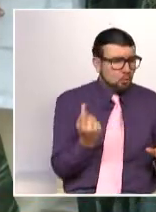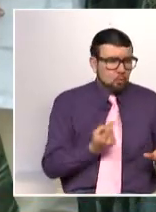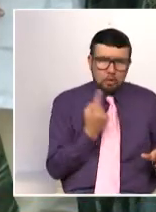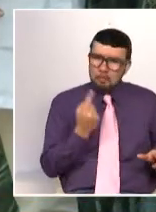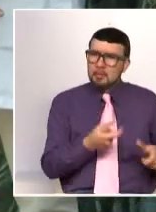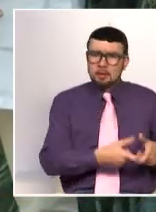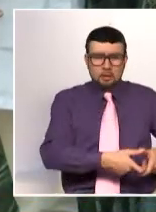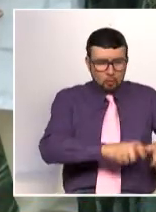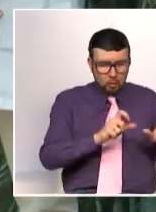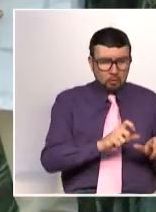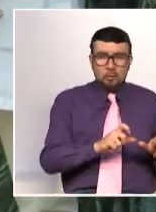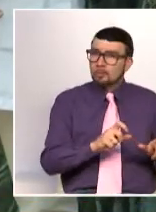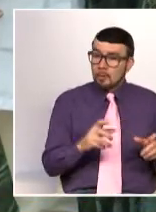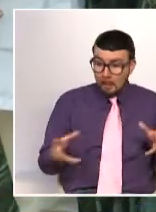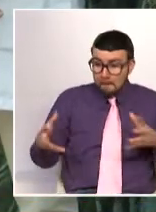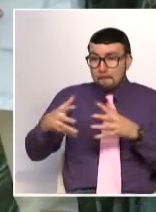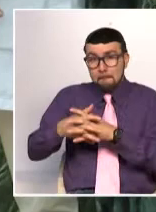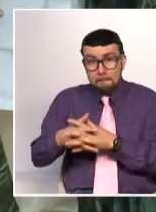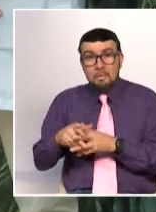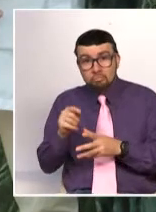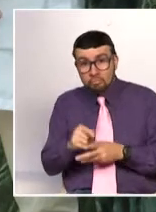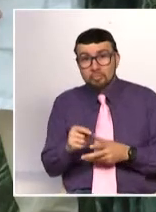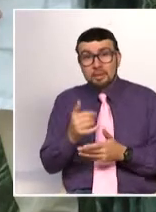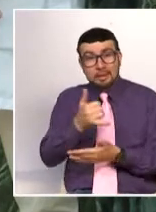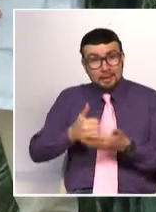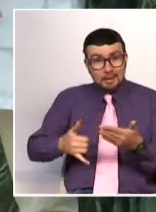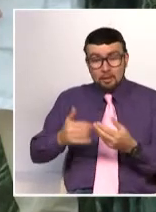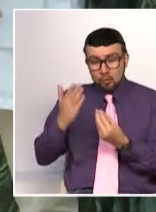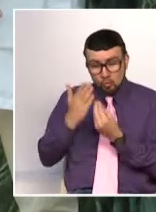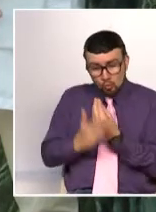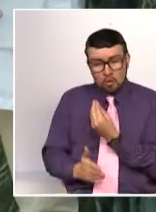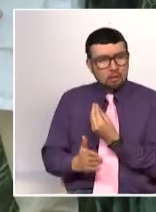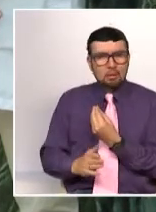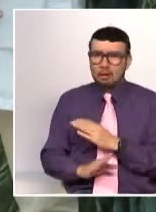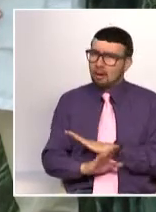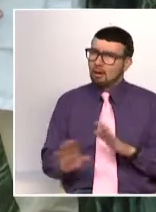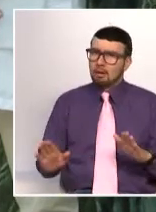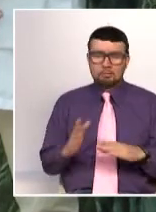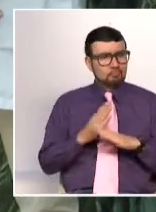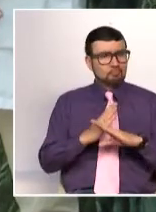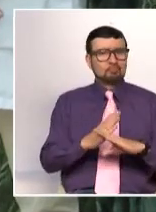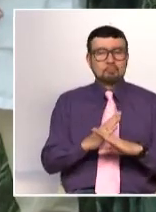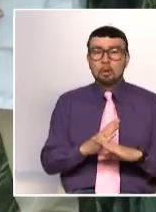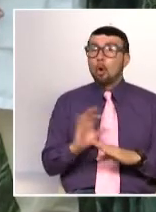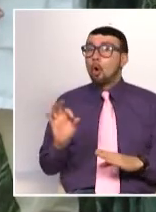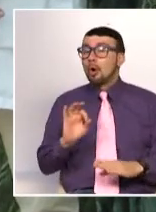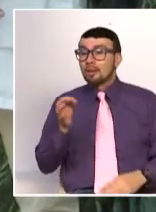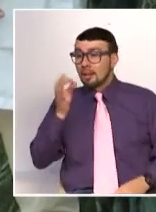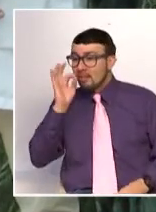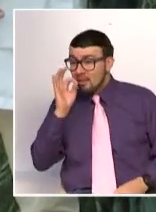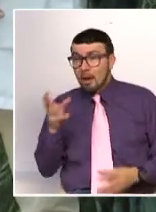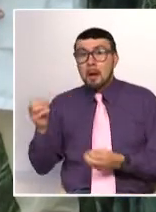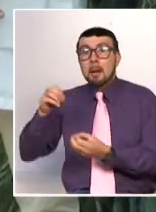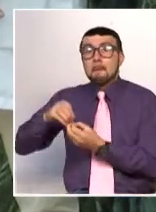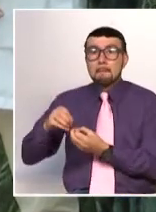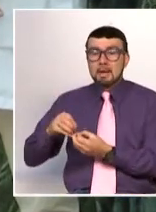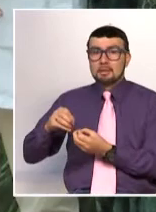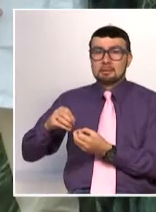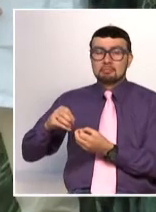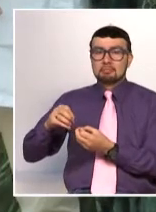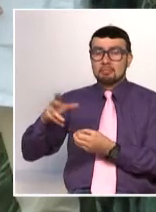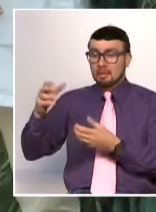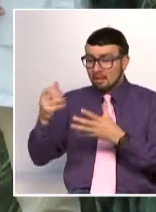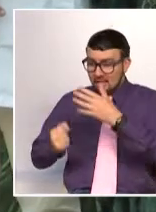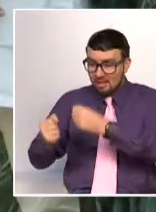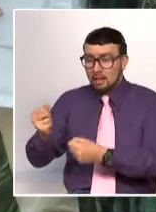mezclarlo con el queso sí y mucho menos con tomar café con leche y azúcar que son tres ácidos muy